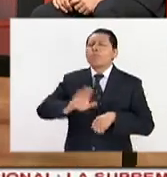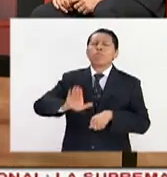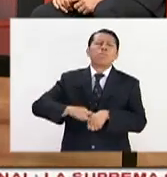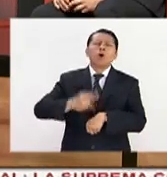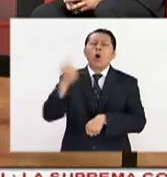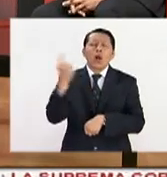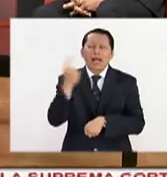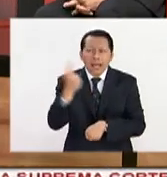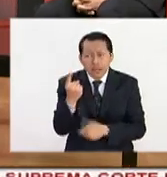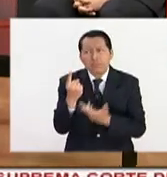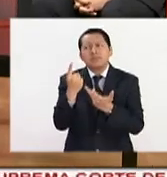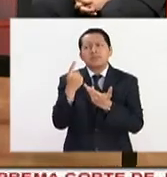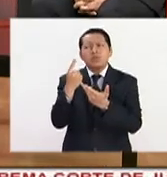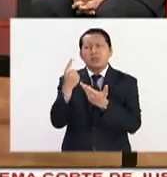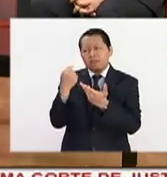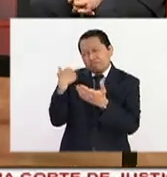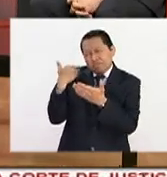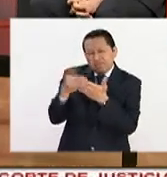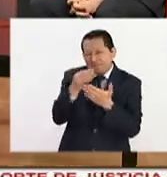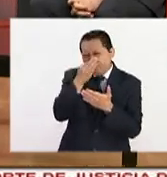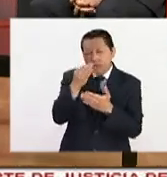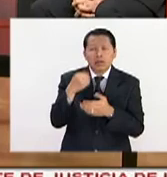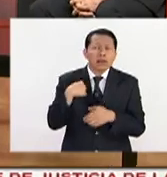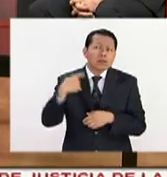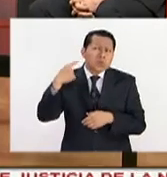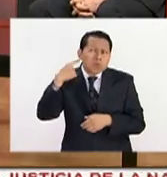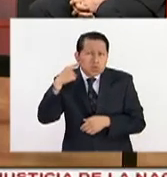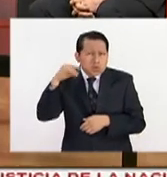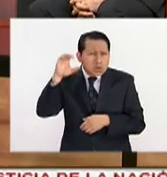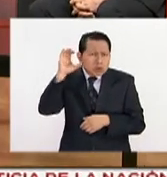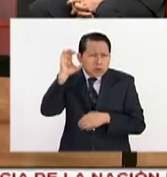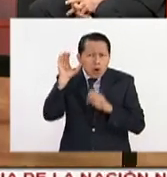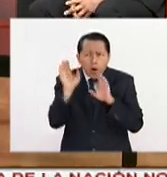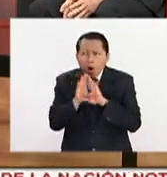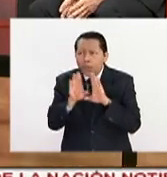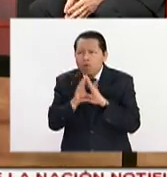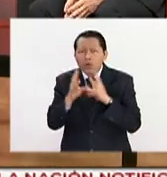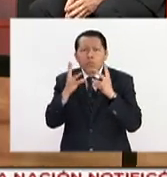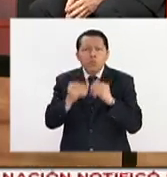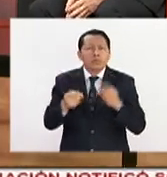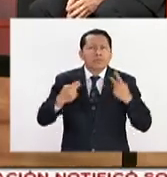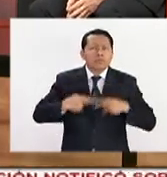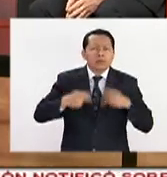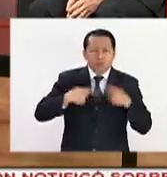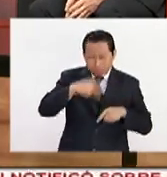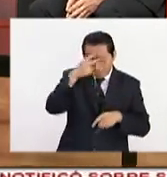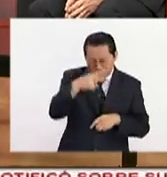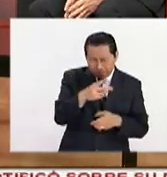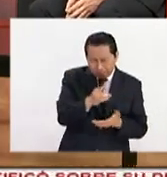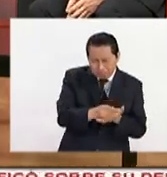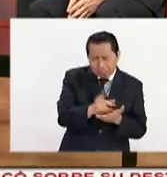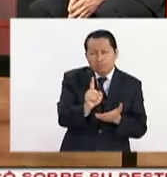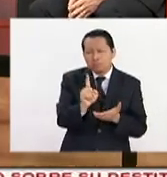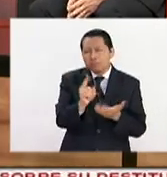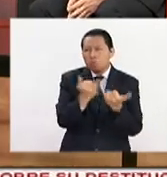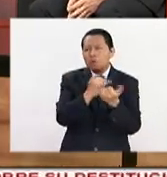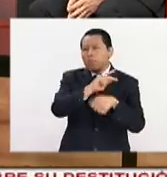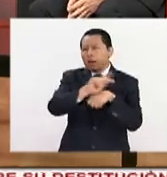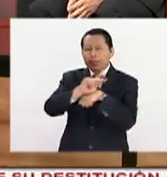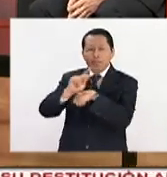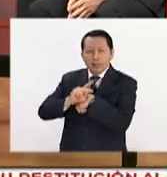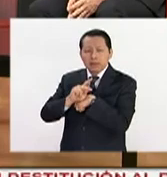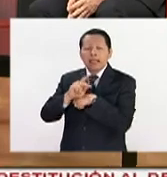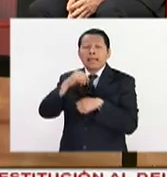últimamente escuchamos cada vez más la necesidad de muchísimas personas, no solamente en México, sino en todo el mundo, de